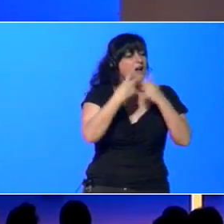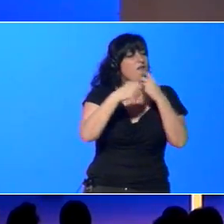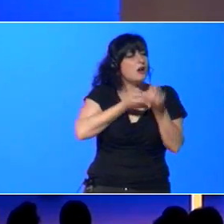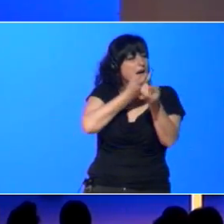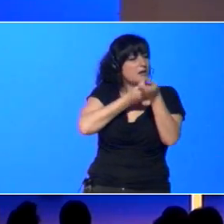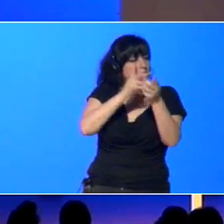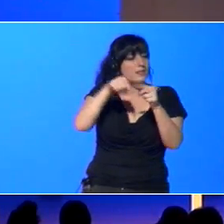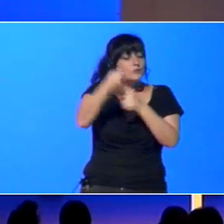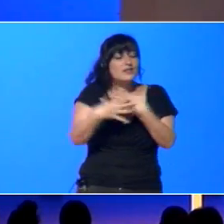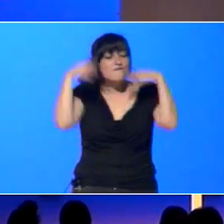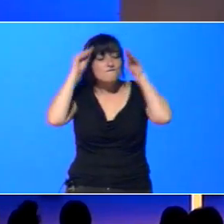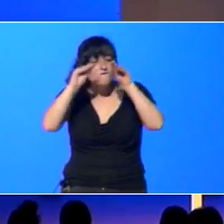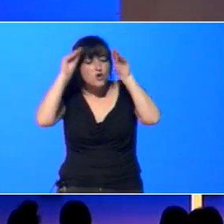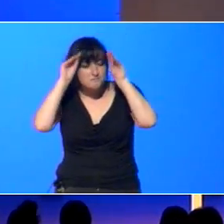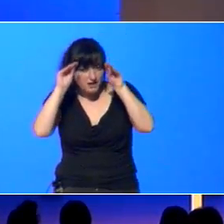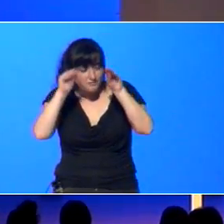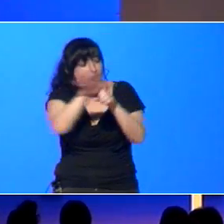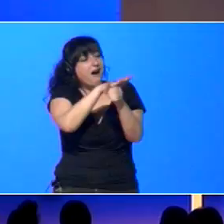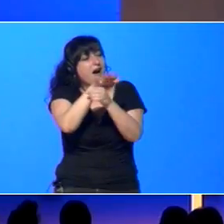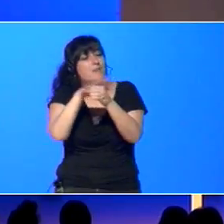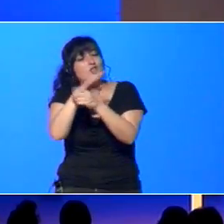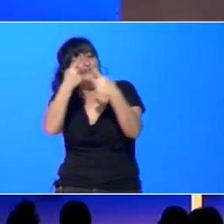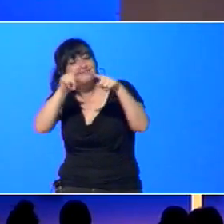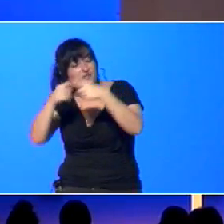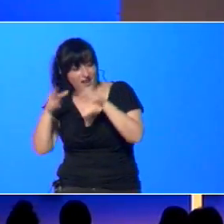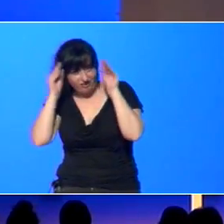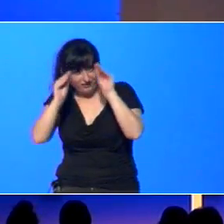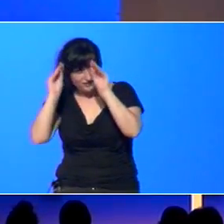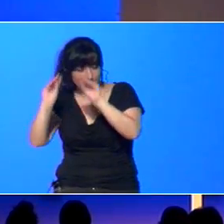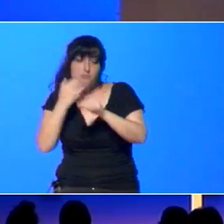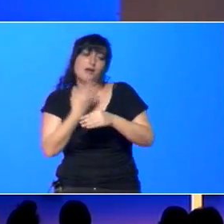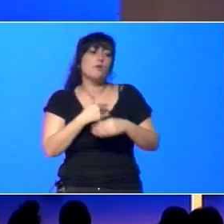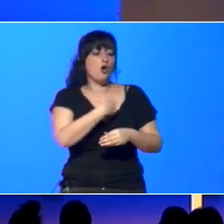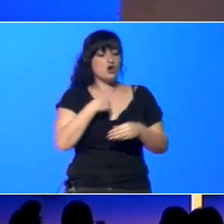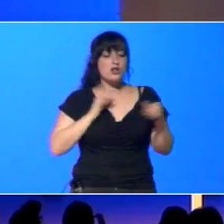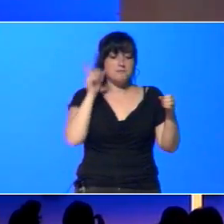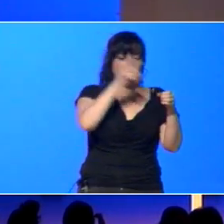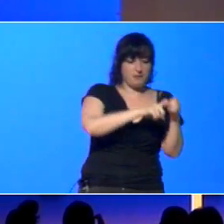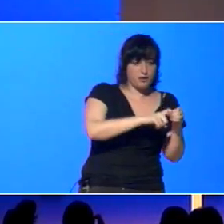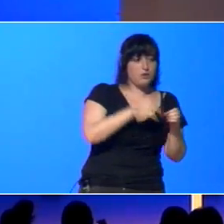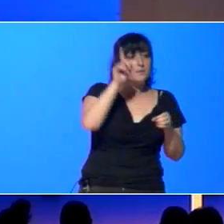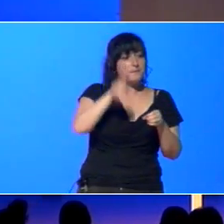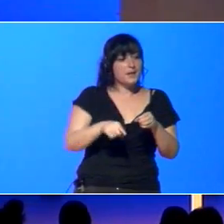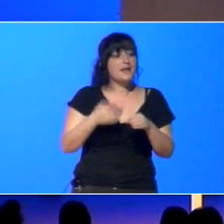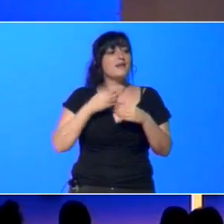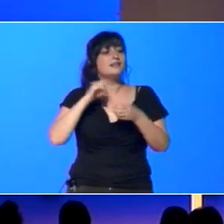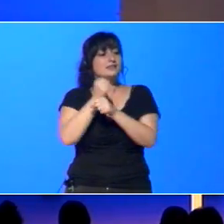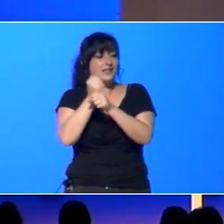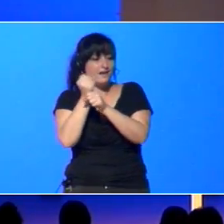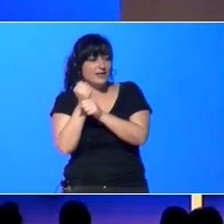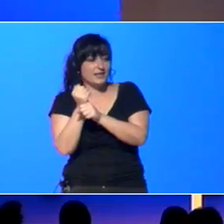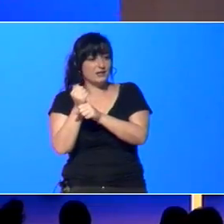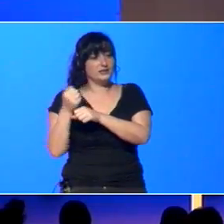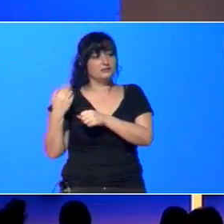en diferentes ámbitos, ¿no? Desde el ámbito de la participación, desde el ámbito de la adaptación de las tareas, las sesiones. Y las